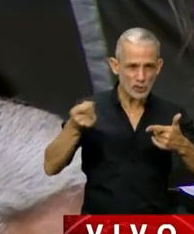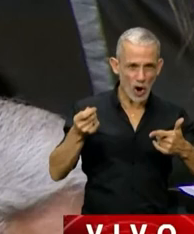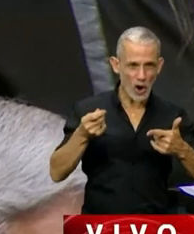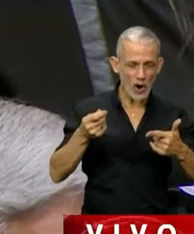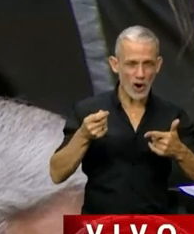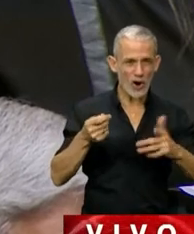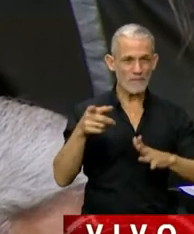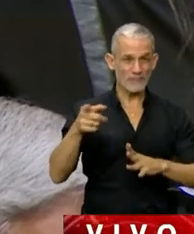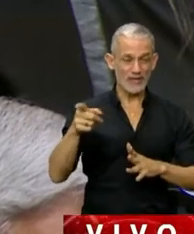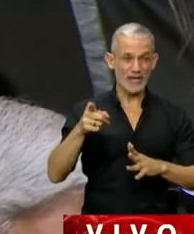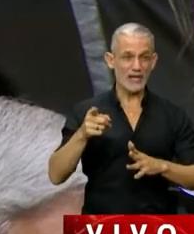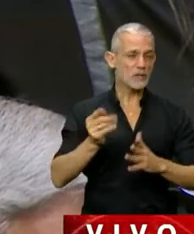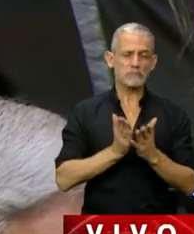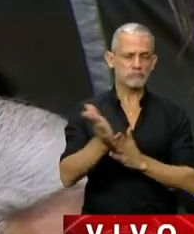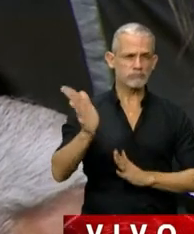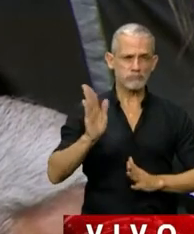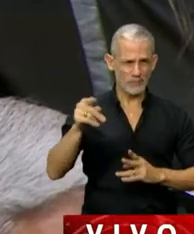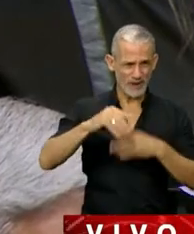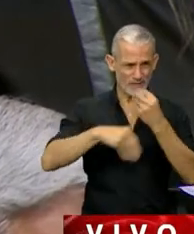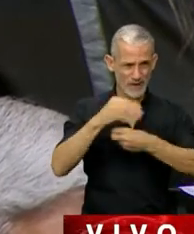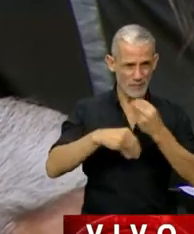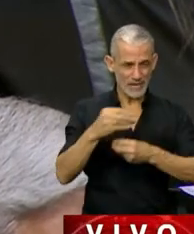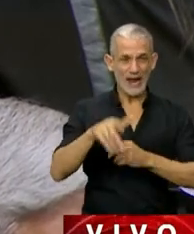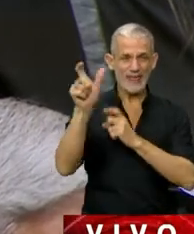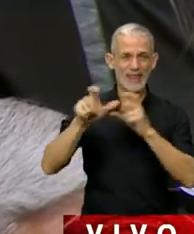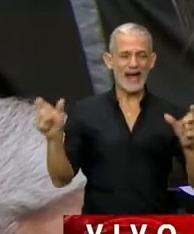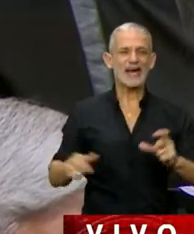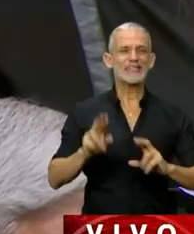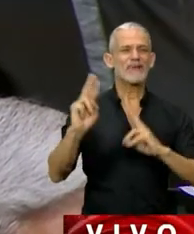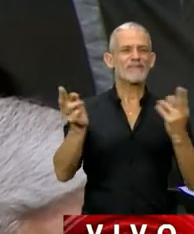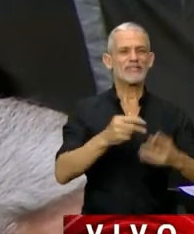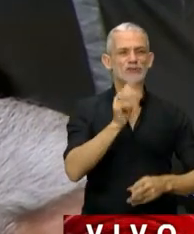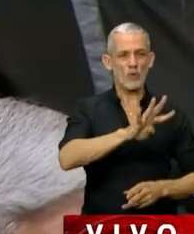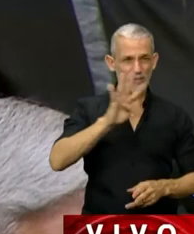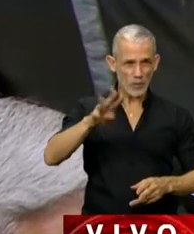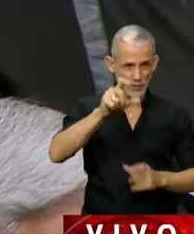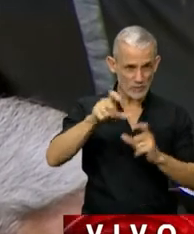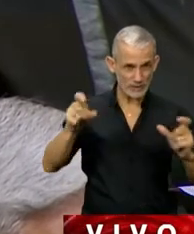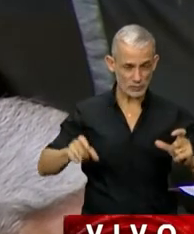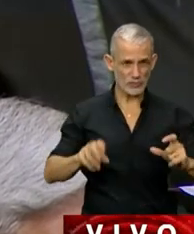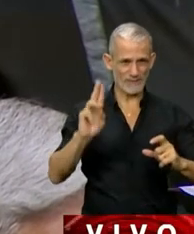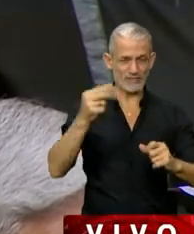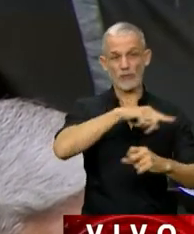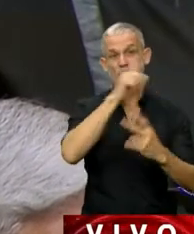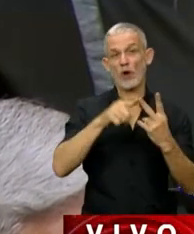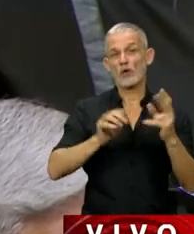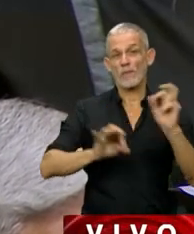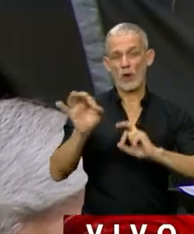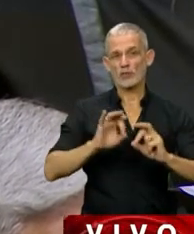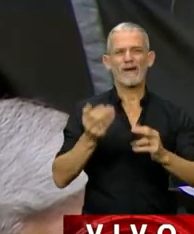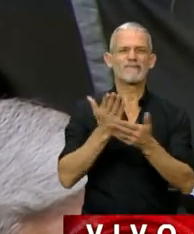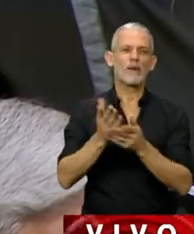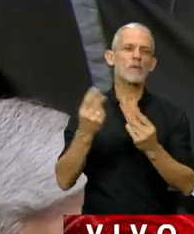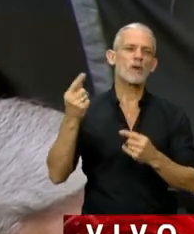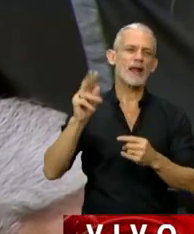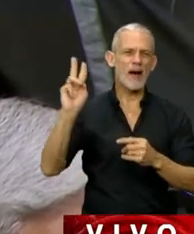otorgar una pensión no contributiva de carácter vitalicio a los familiares de los tripulantes del Ara San Juan, y otro que lo escribí a pedido de